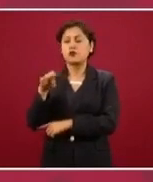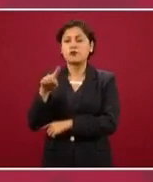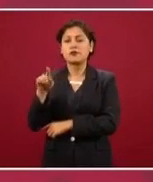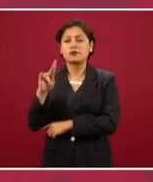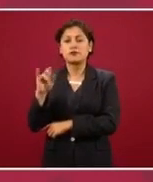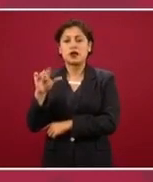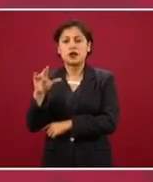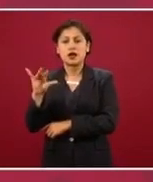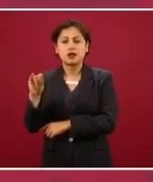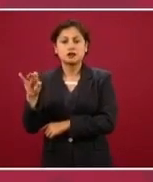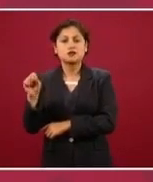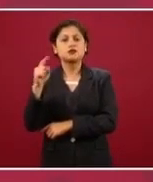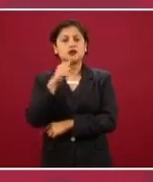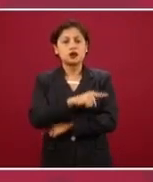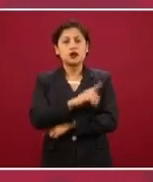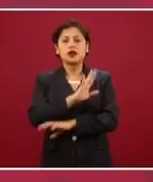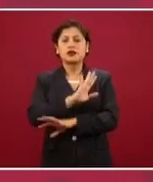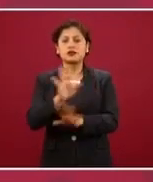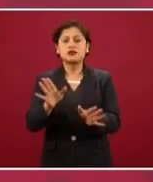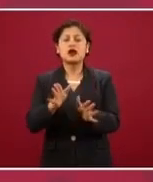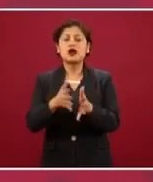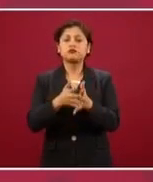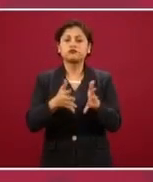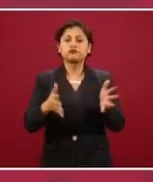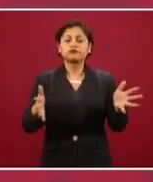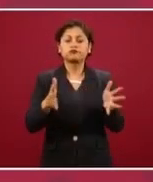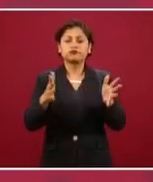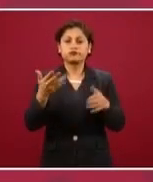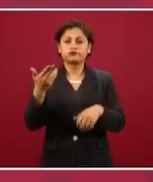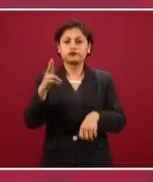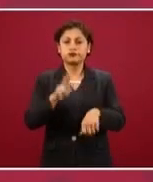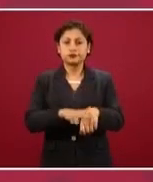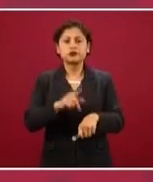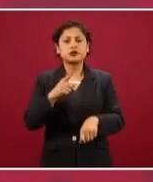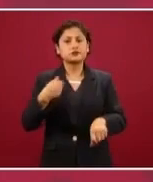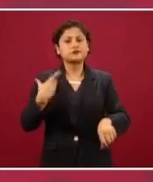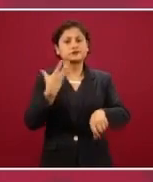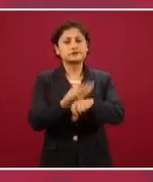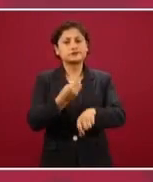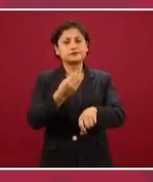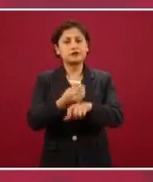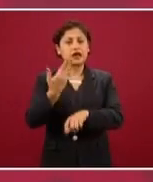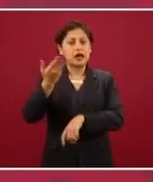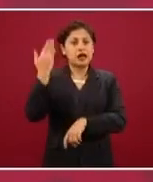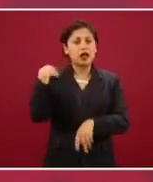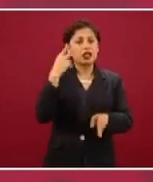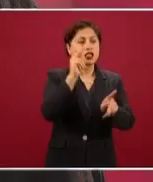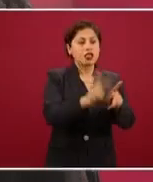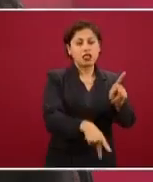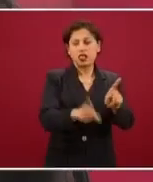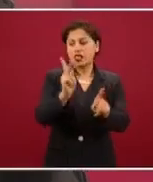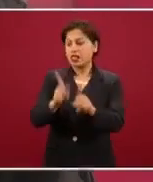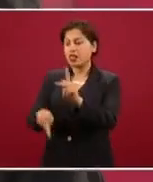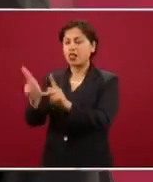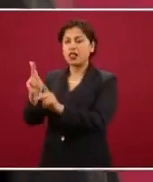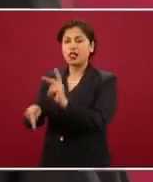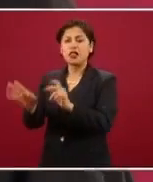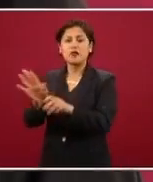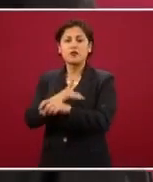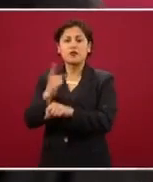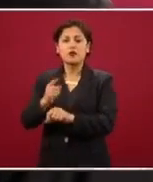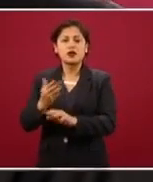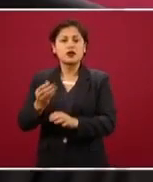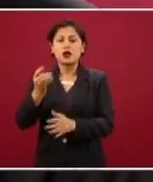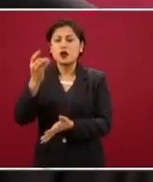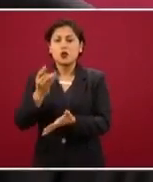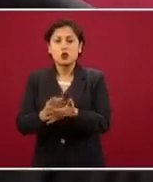que les interesaba era el contrato, la construcción, el anticipo, el